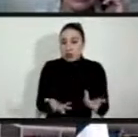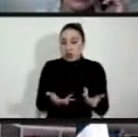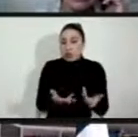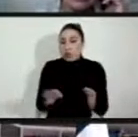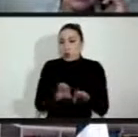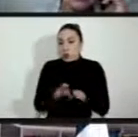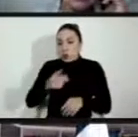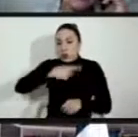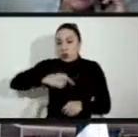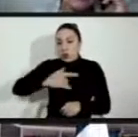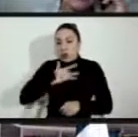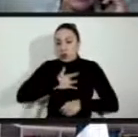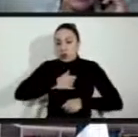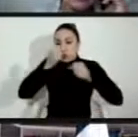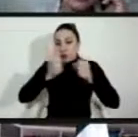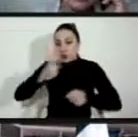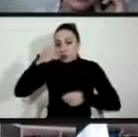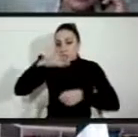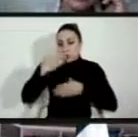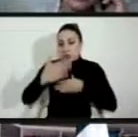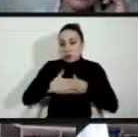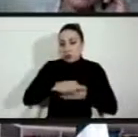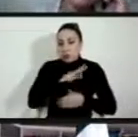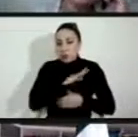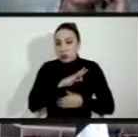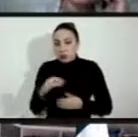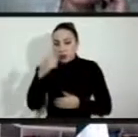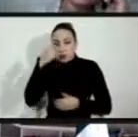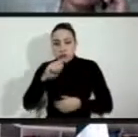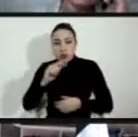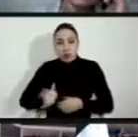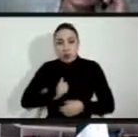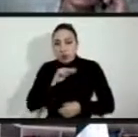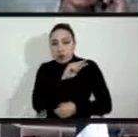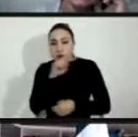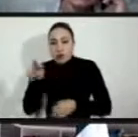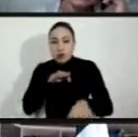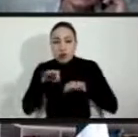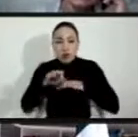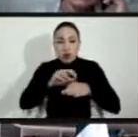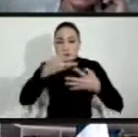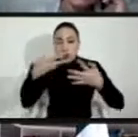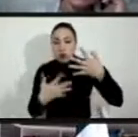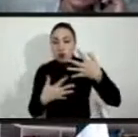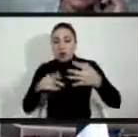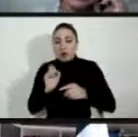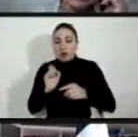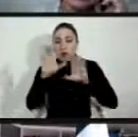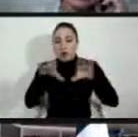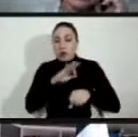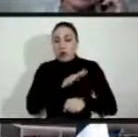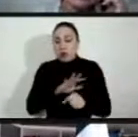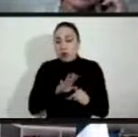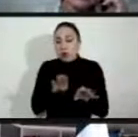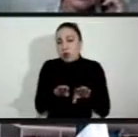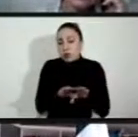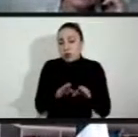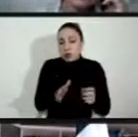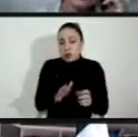a las y los capitalinos. Entonces, yo creo que pudiese quedar